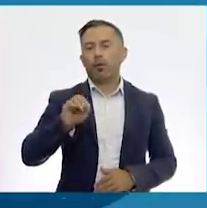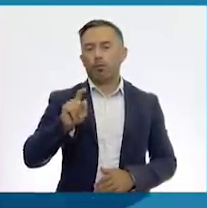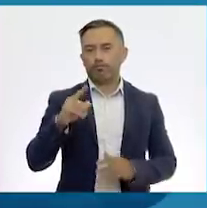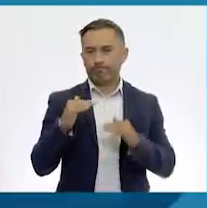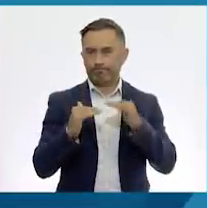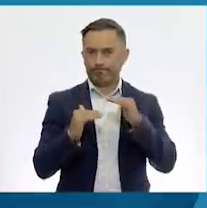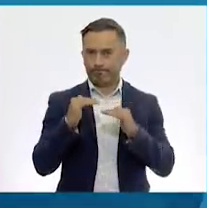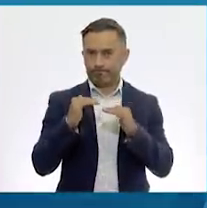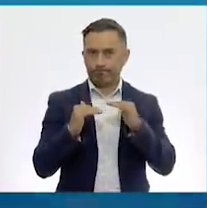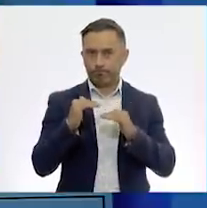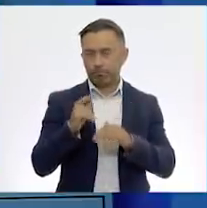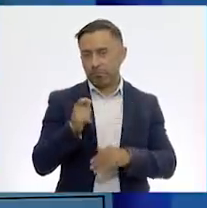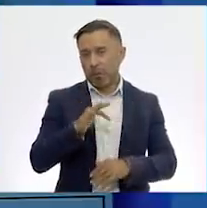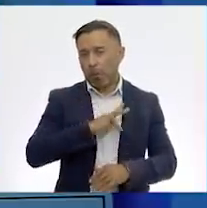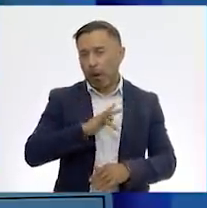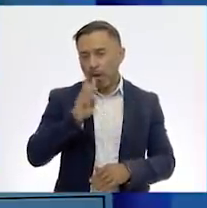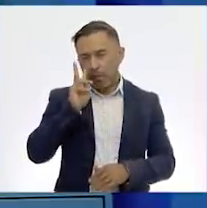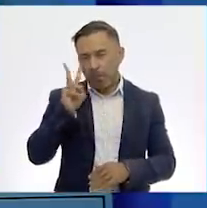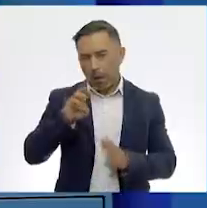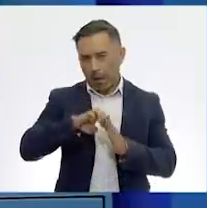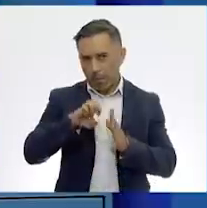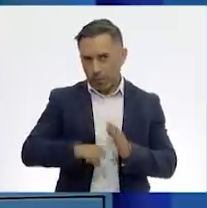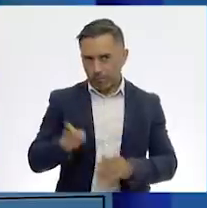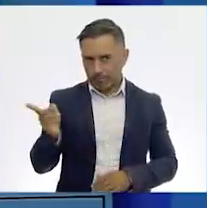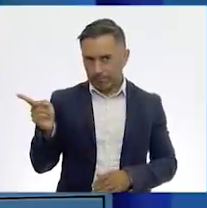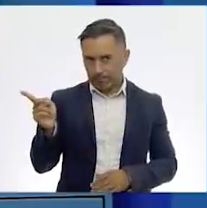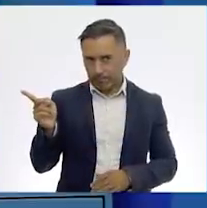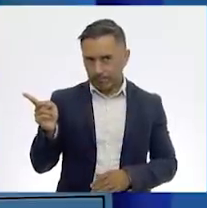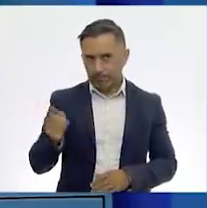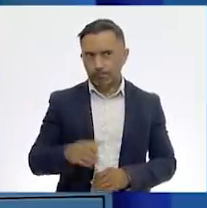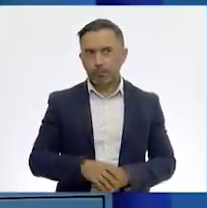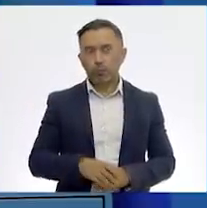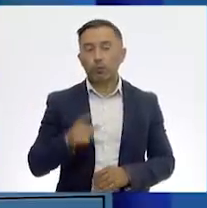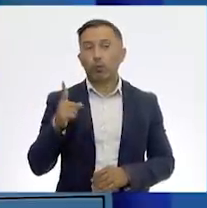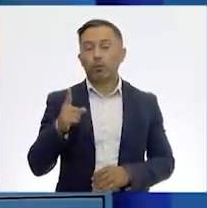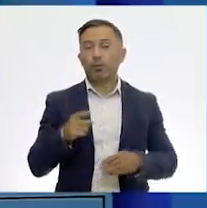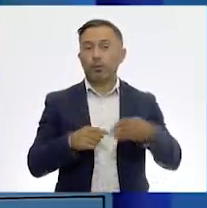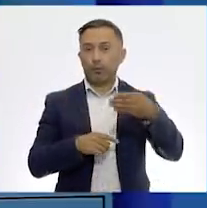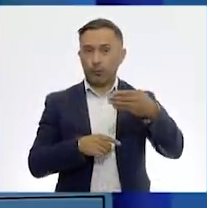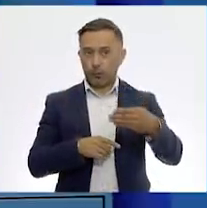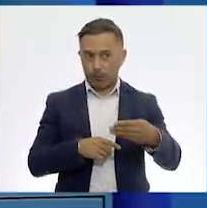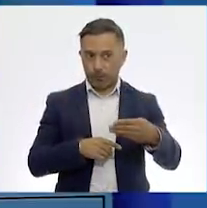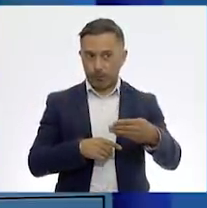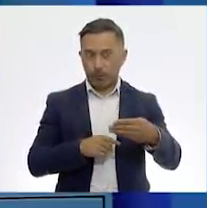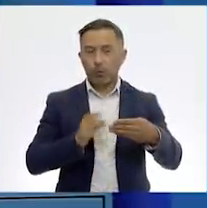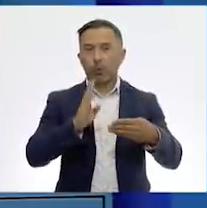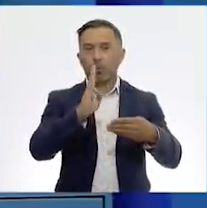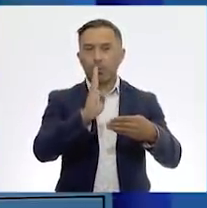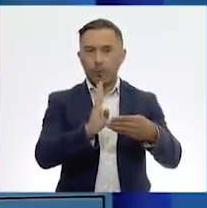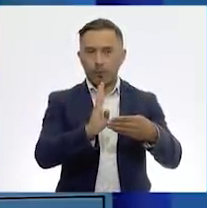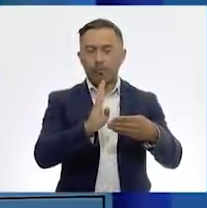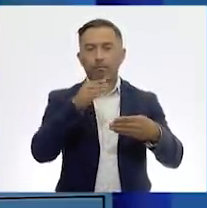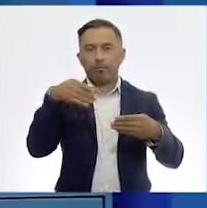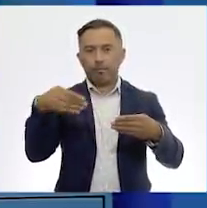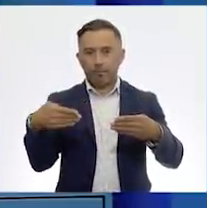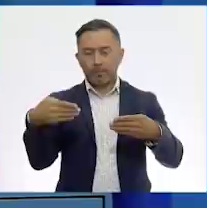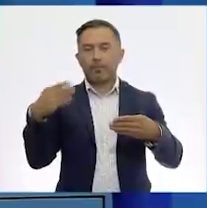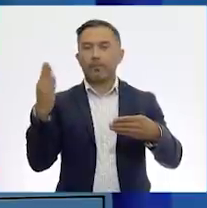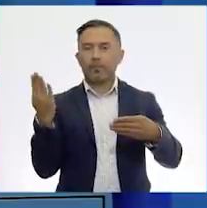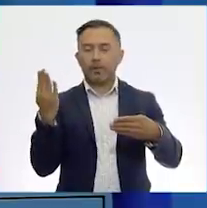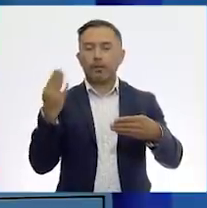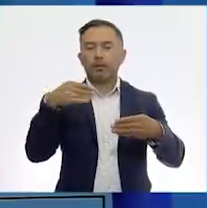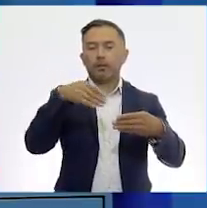lo podríamos manejar así. Un elemento horizontal, vertical, horizontal, vertical. Entonces